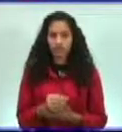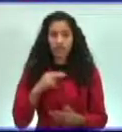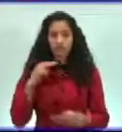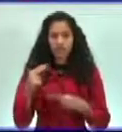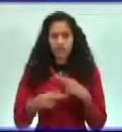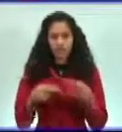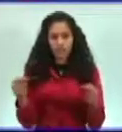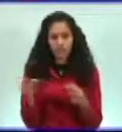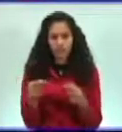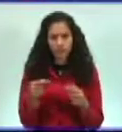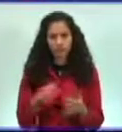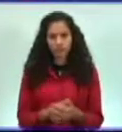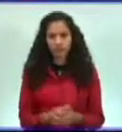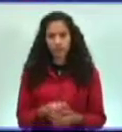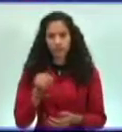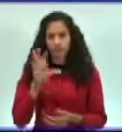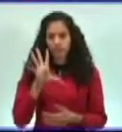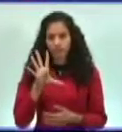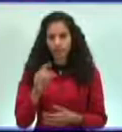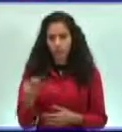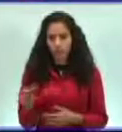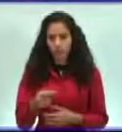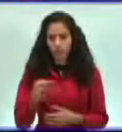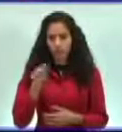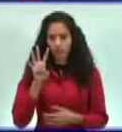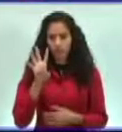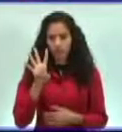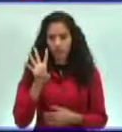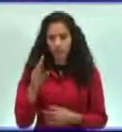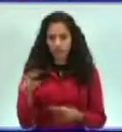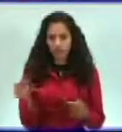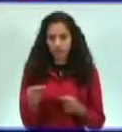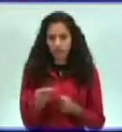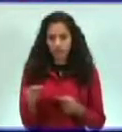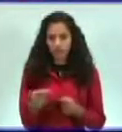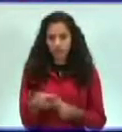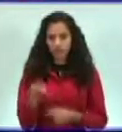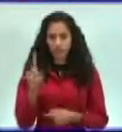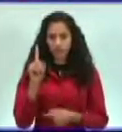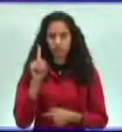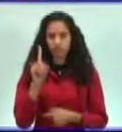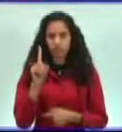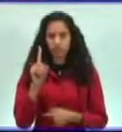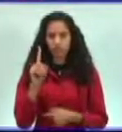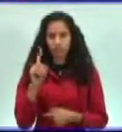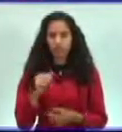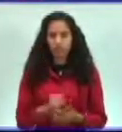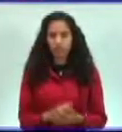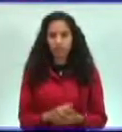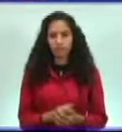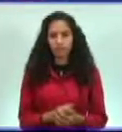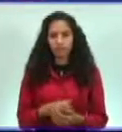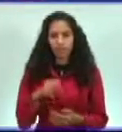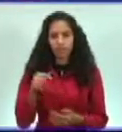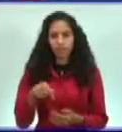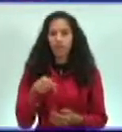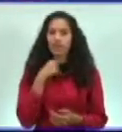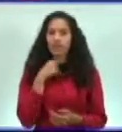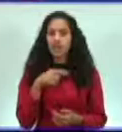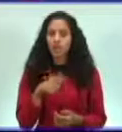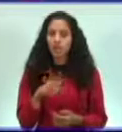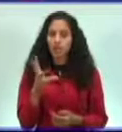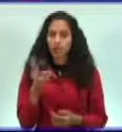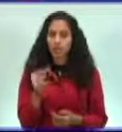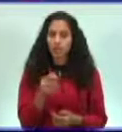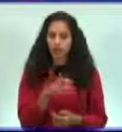se formó? 5 menos 4 es igual a 1. En esta ocasión, el